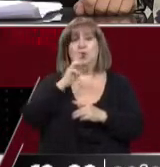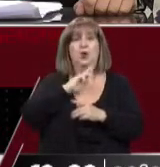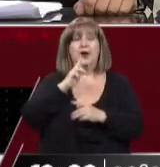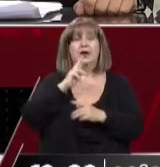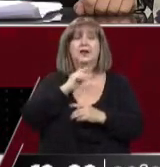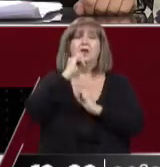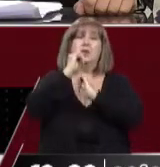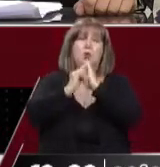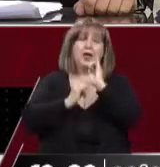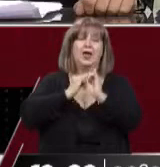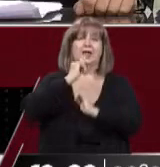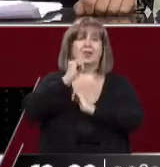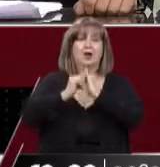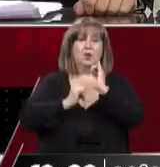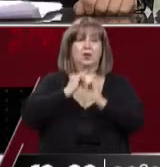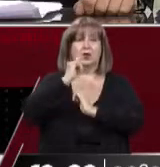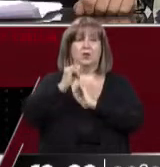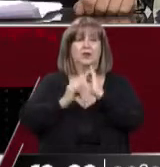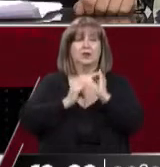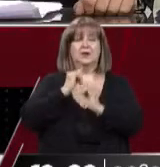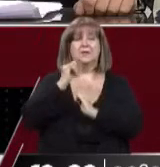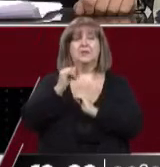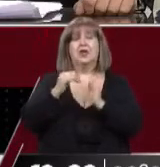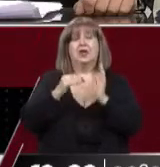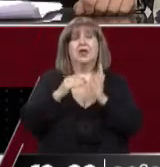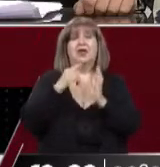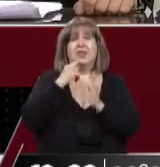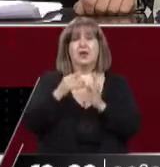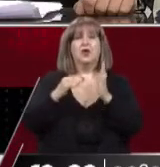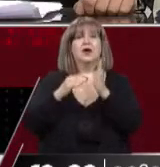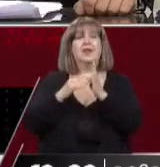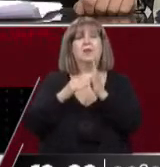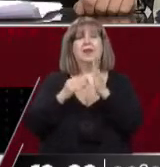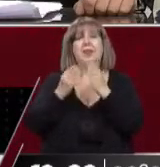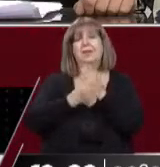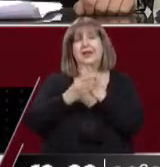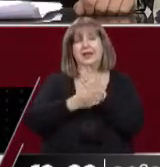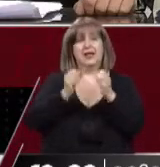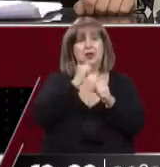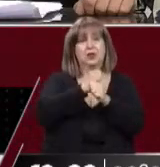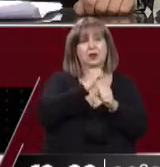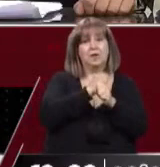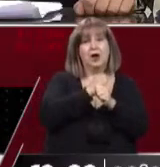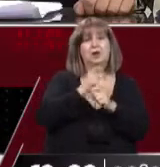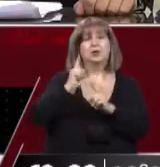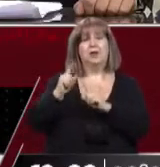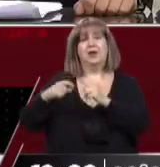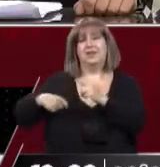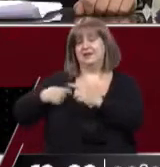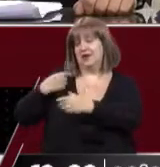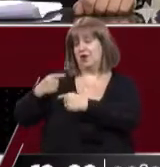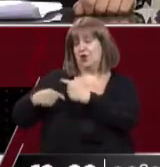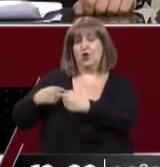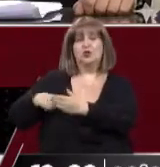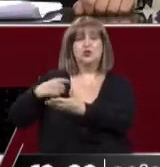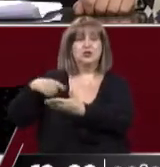programa que venía a hacer un ajuste a los fondos sociales. Esto va a depender más bien del Ministerio de Trabajo y del Desarrollo Social de la Nación. Y hoy